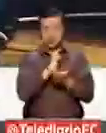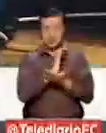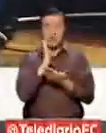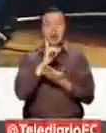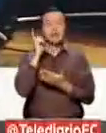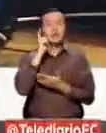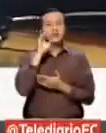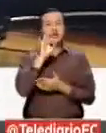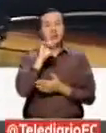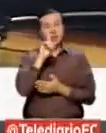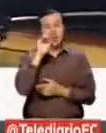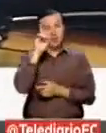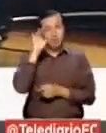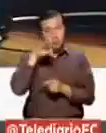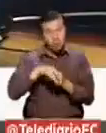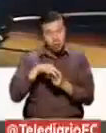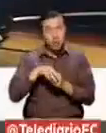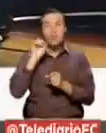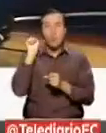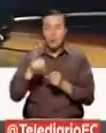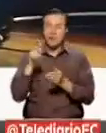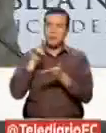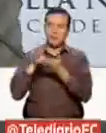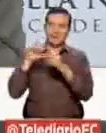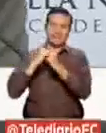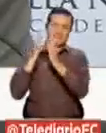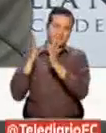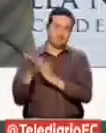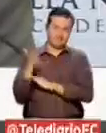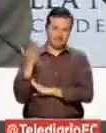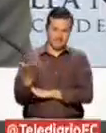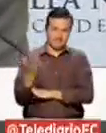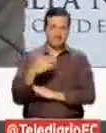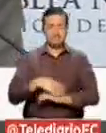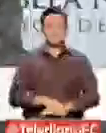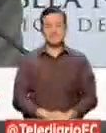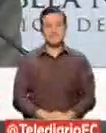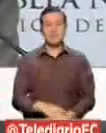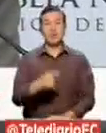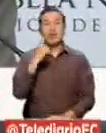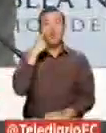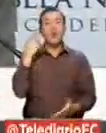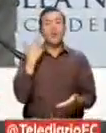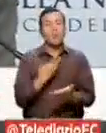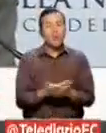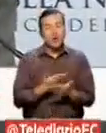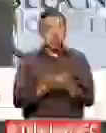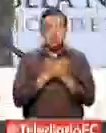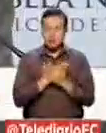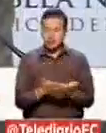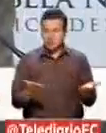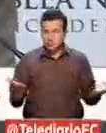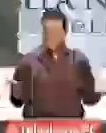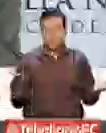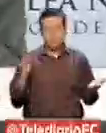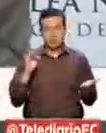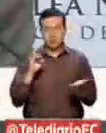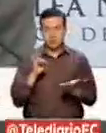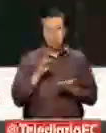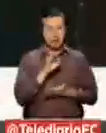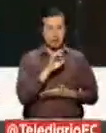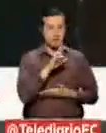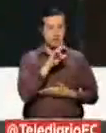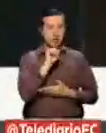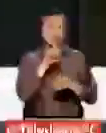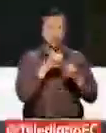decir, 91 votos para la destitución de un legislador. Nosotros tenemos que dar muestras claras y una de las muestras claras es la separación de Flores del